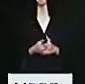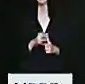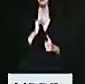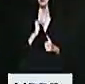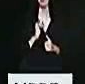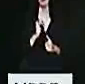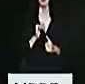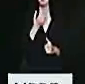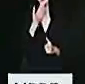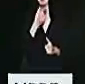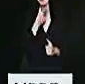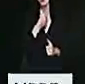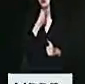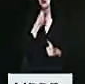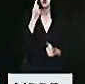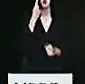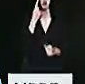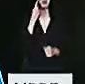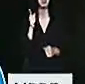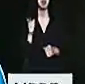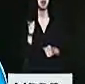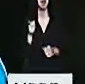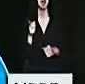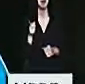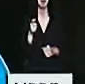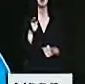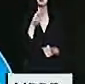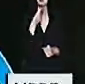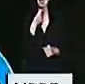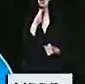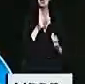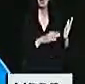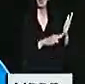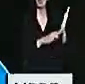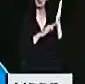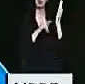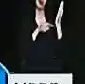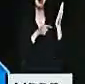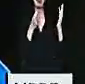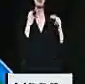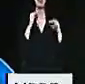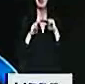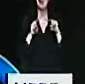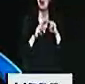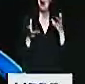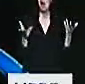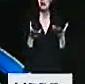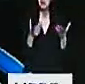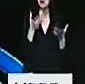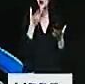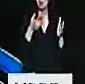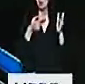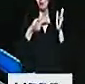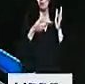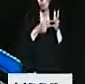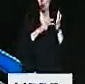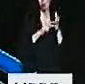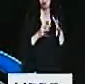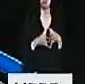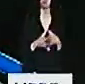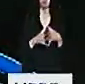Se lo vamos a decir. Sí, no, y me gustaría conocerlo además, porque me gustaría que me mostrara qué es lo que desarrolló, porque es un problema, te lo digo, es un